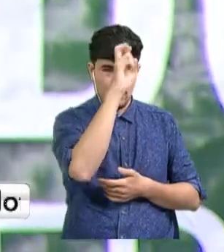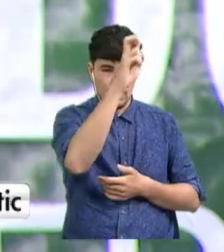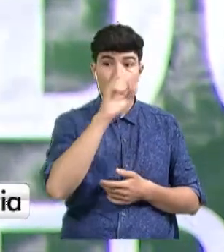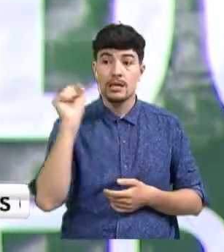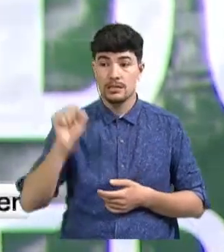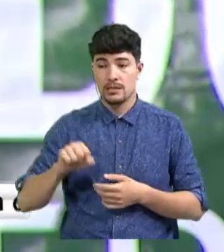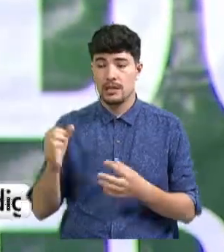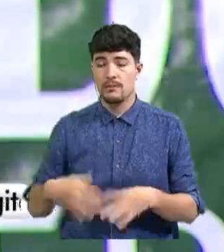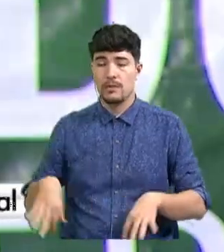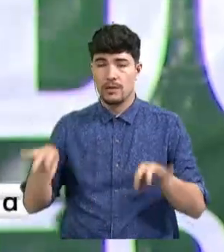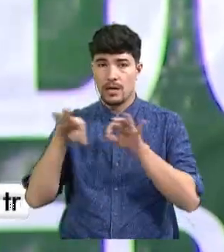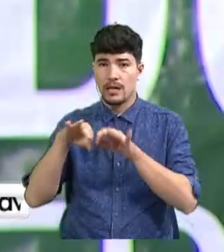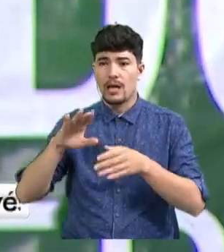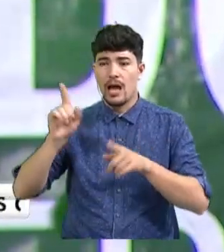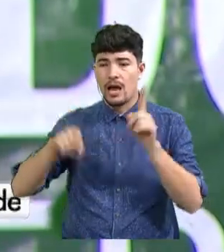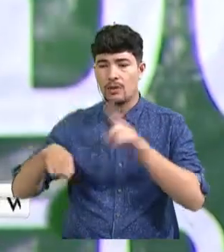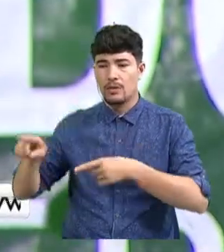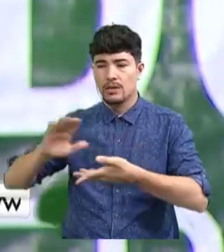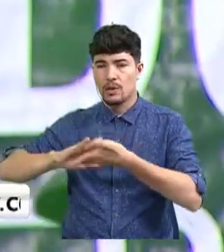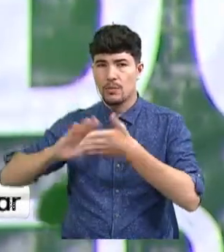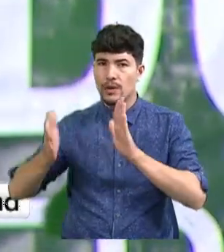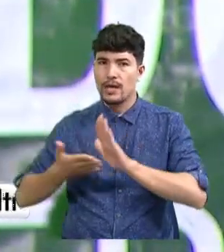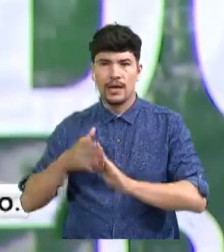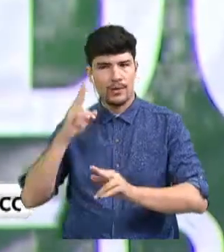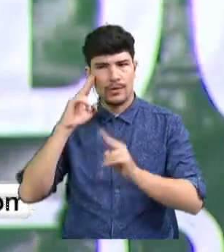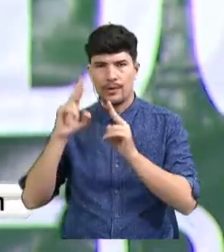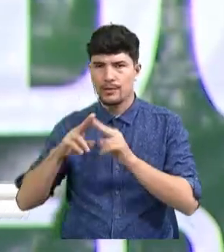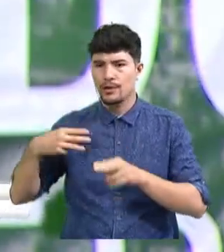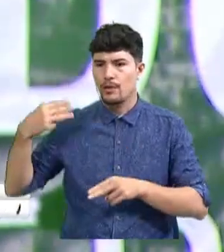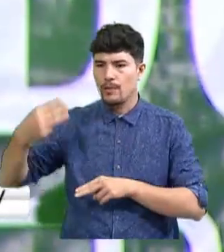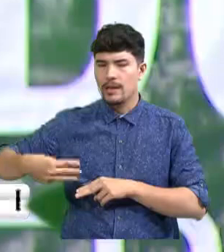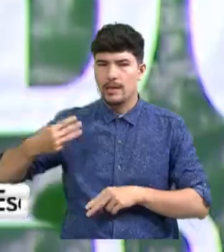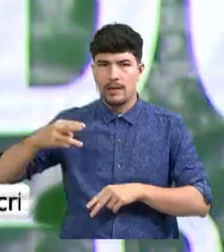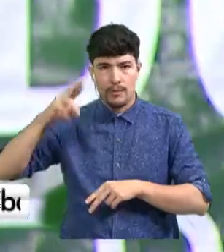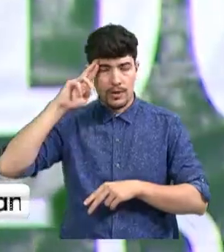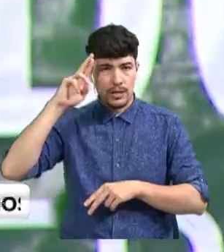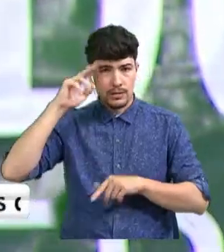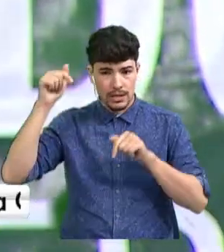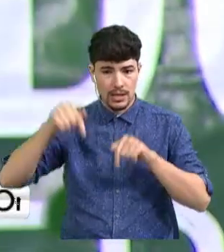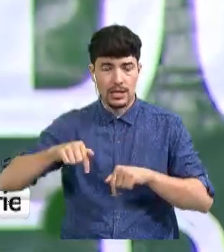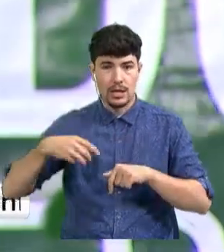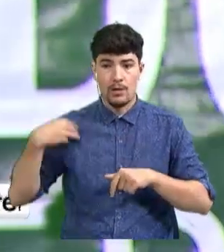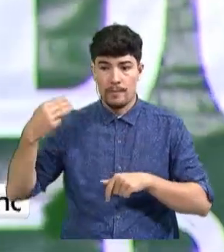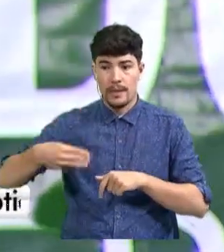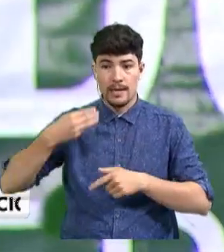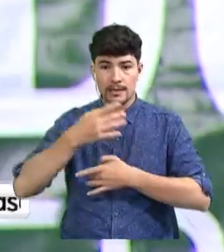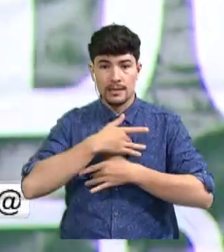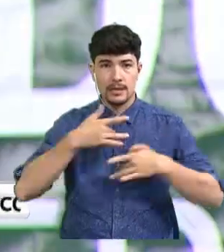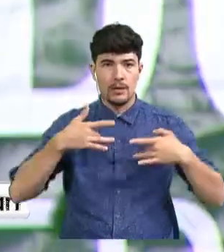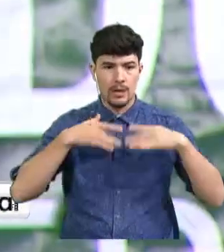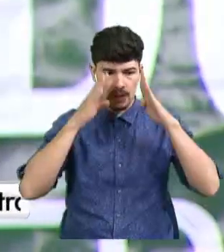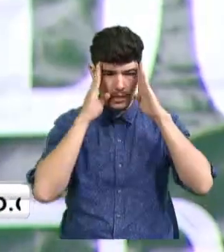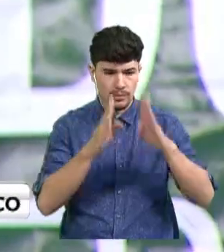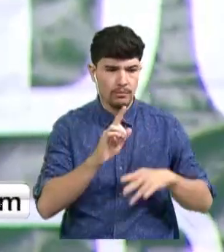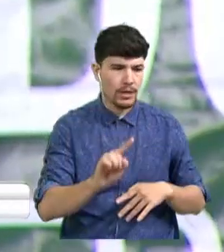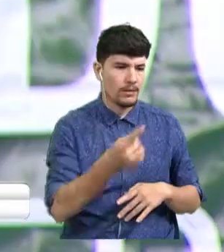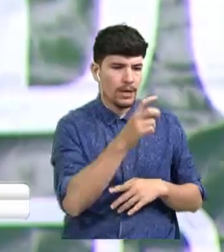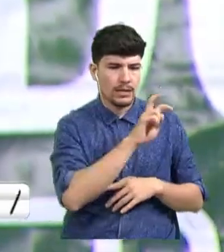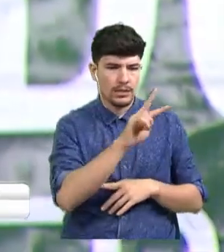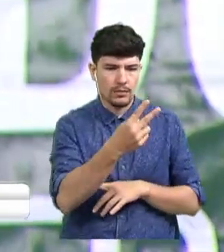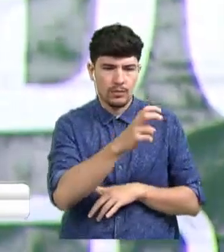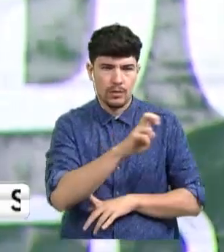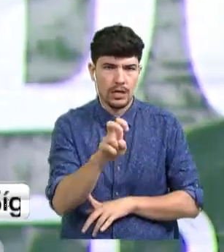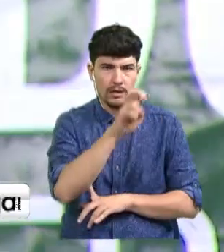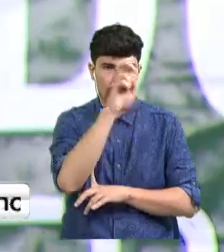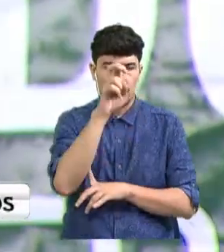comunidad no conoce las competencias. Entonces, en el caso de Bucaramanga, la competencia en salud es atender el primer y segundo nivel y